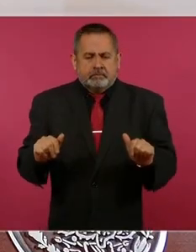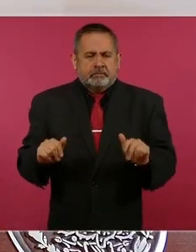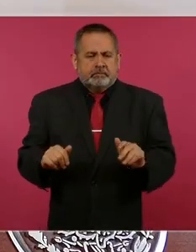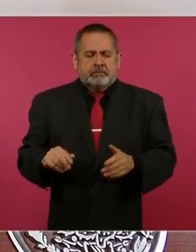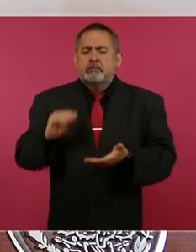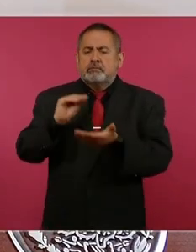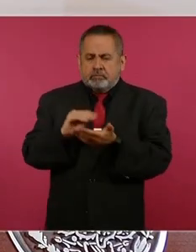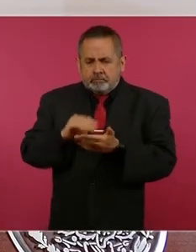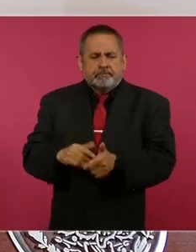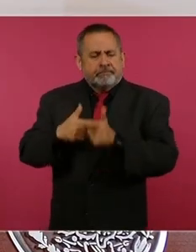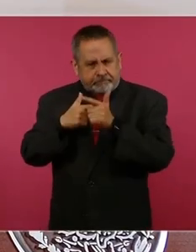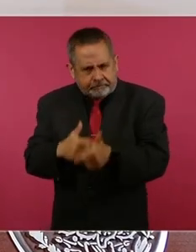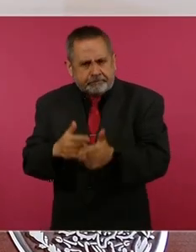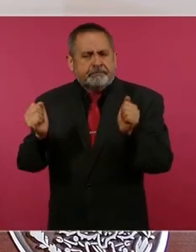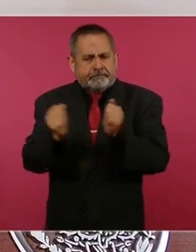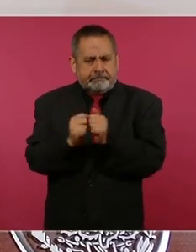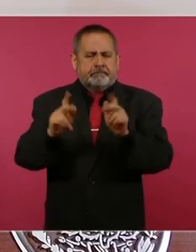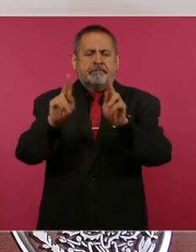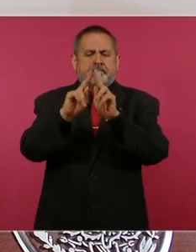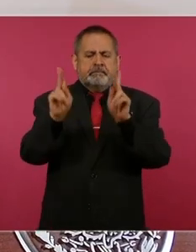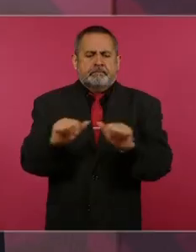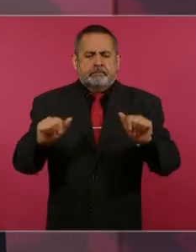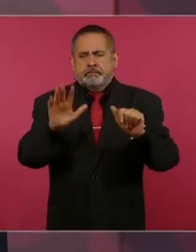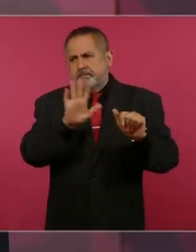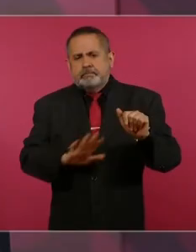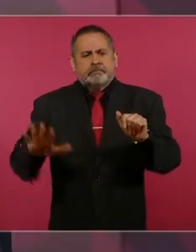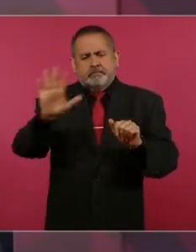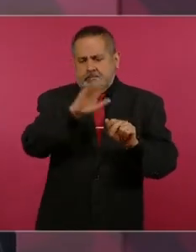siga siendo un continente de paz.